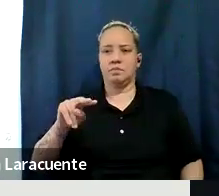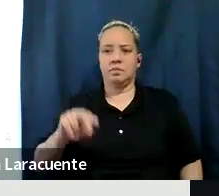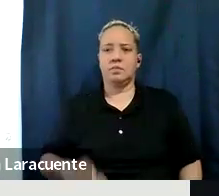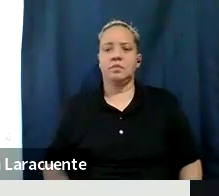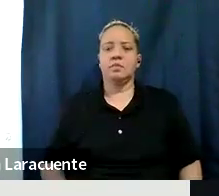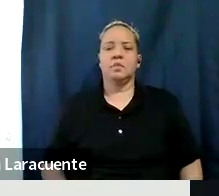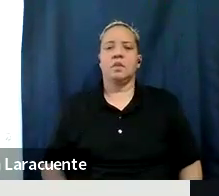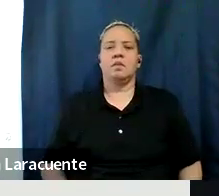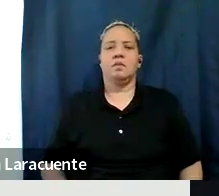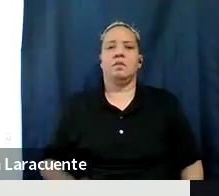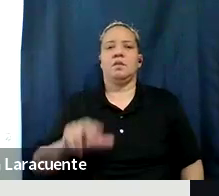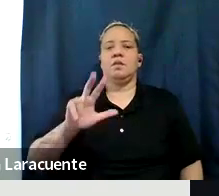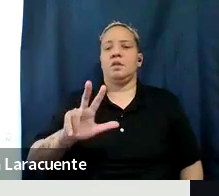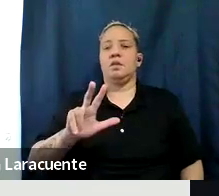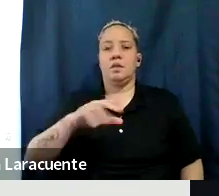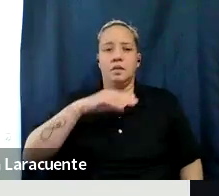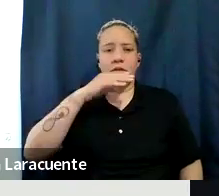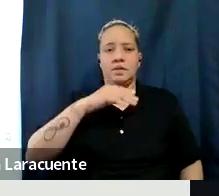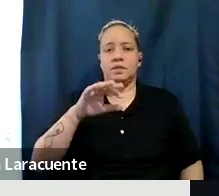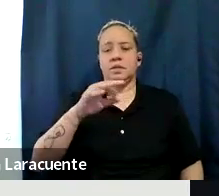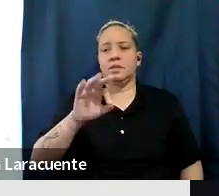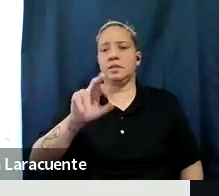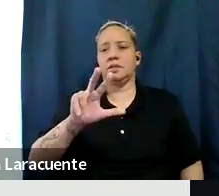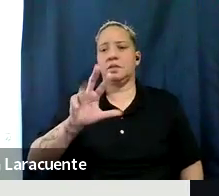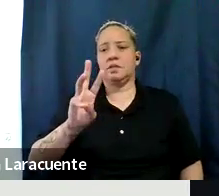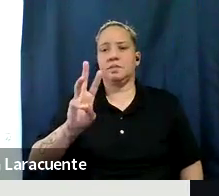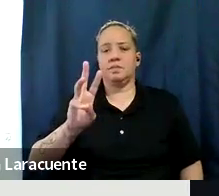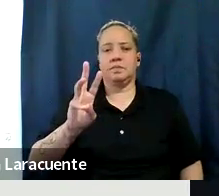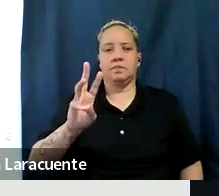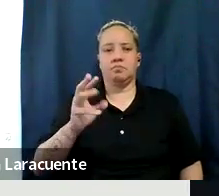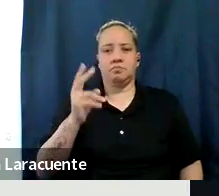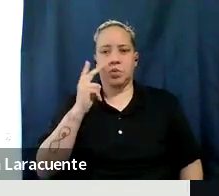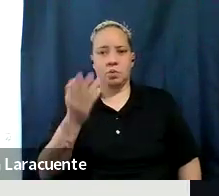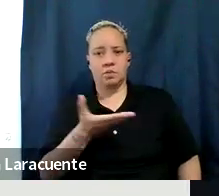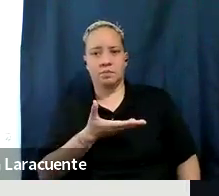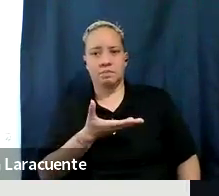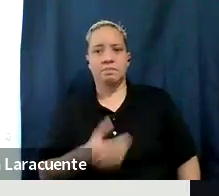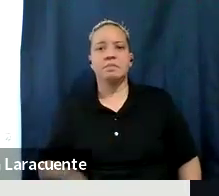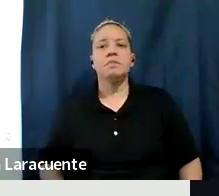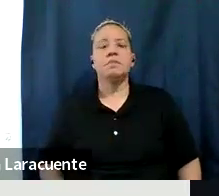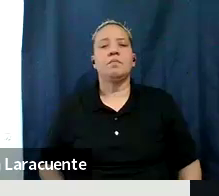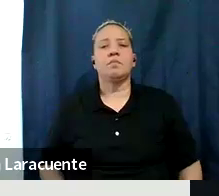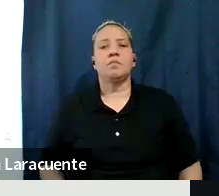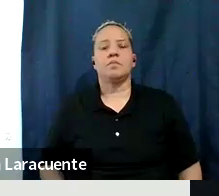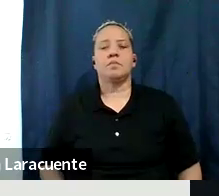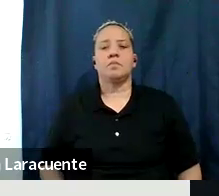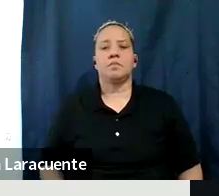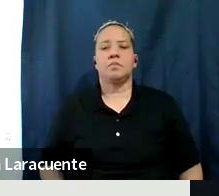13 de octubre de 1936, lo tienen ustedes ahí en pantalla,